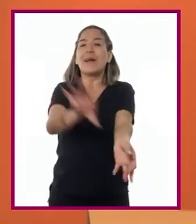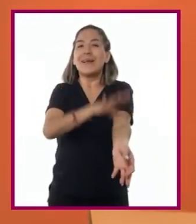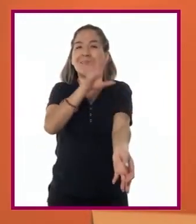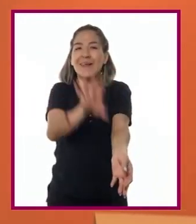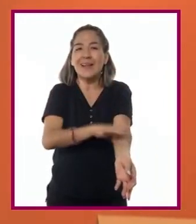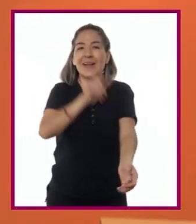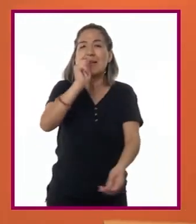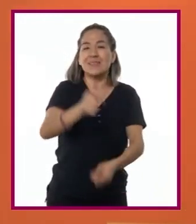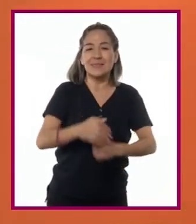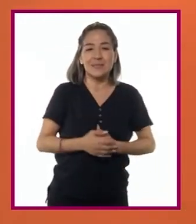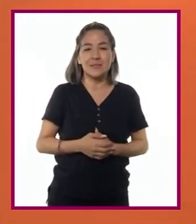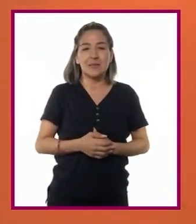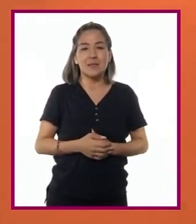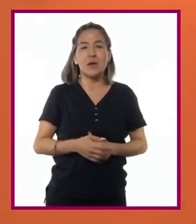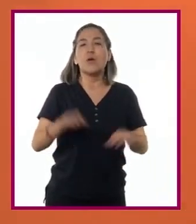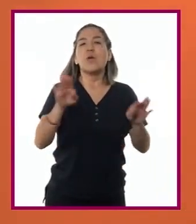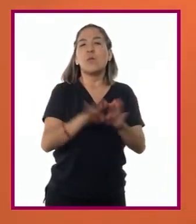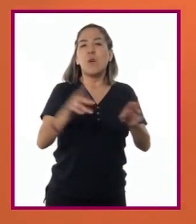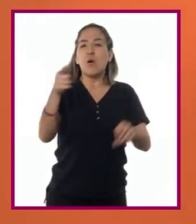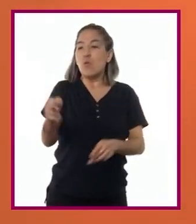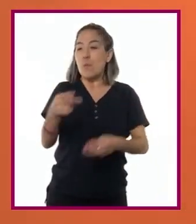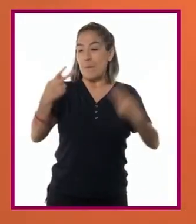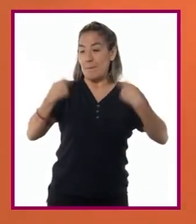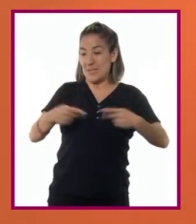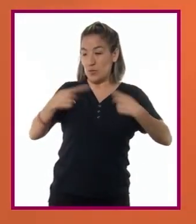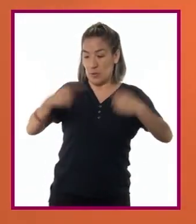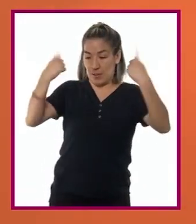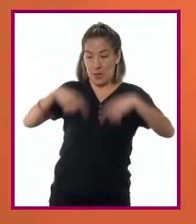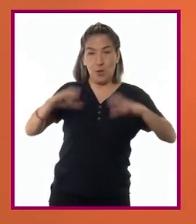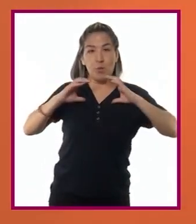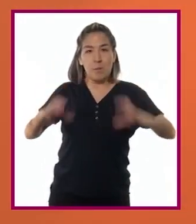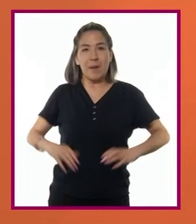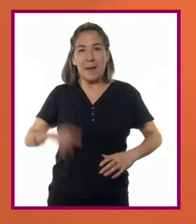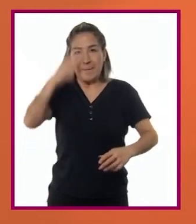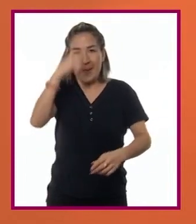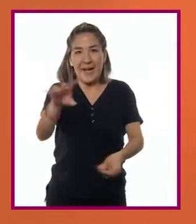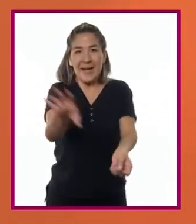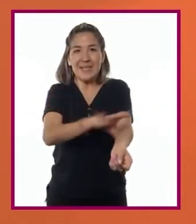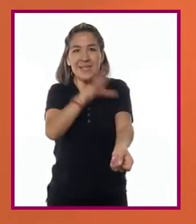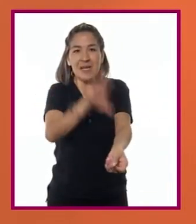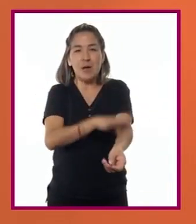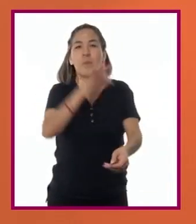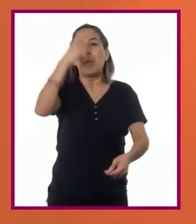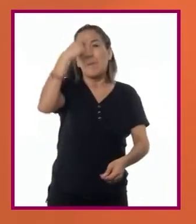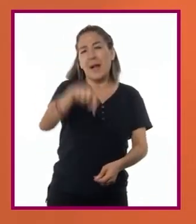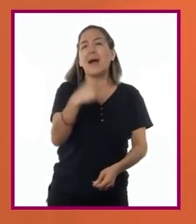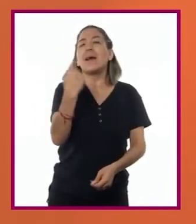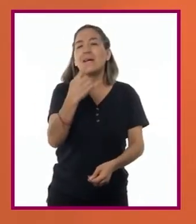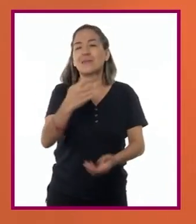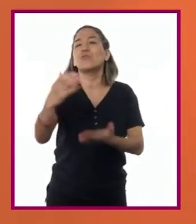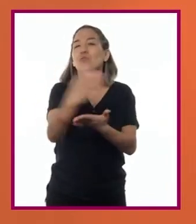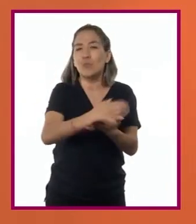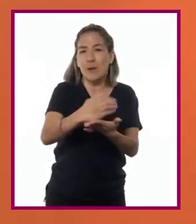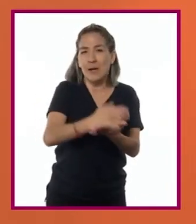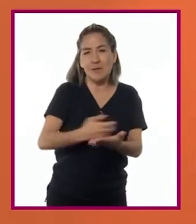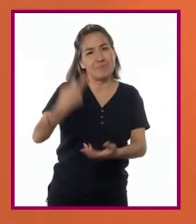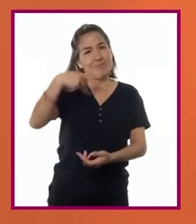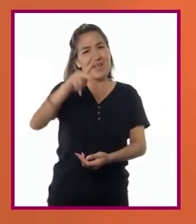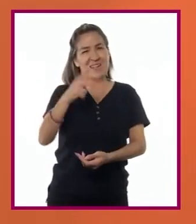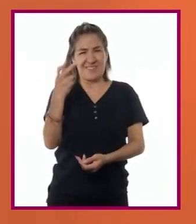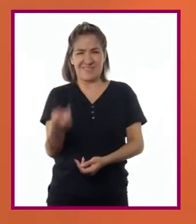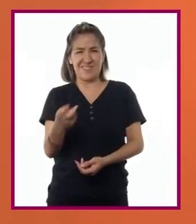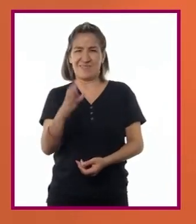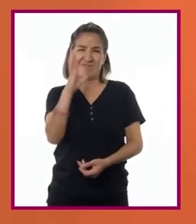plantear el uso de los cuerpos humanos como antena energética como medio de curación, lo que no corresponde al